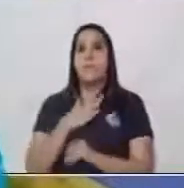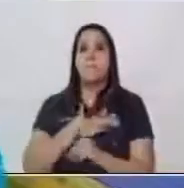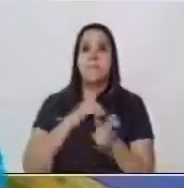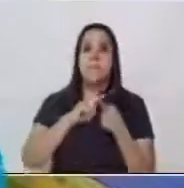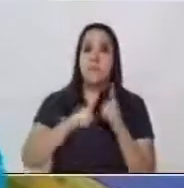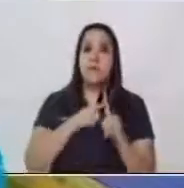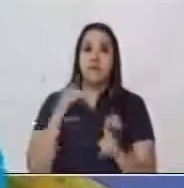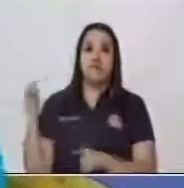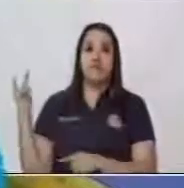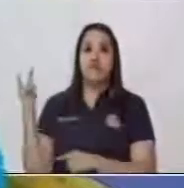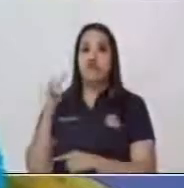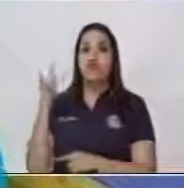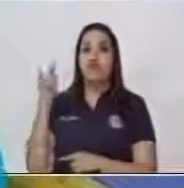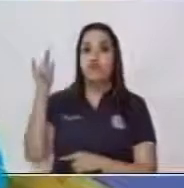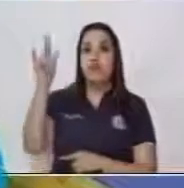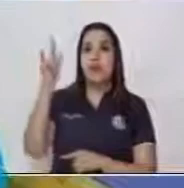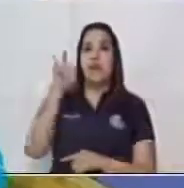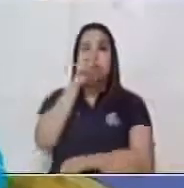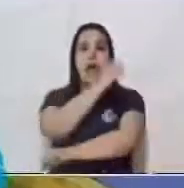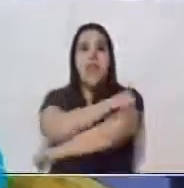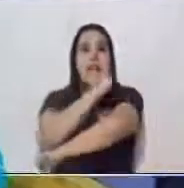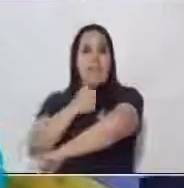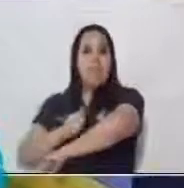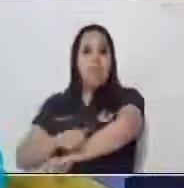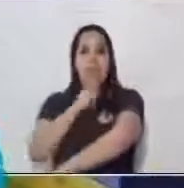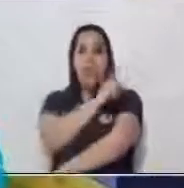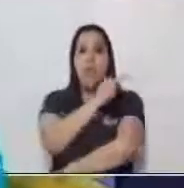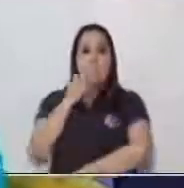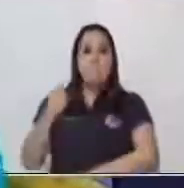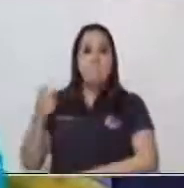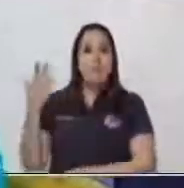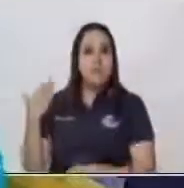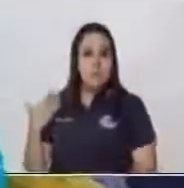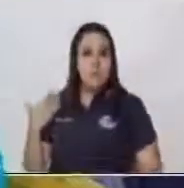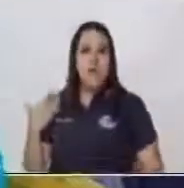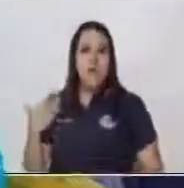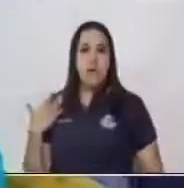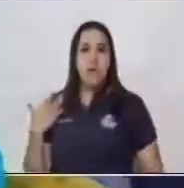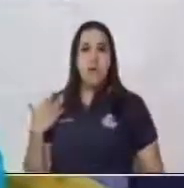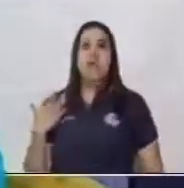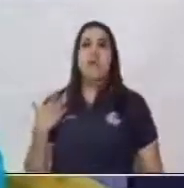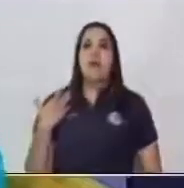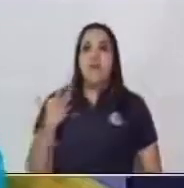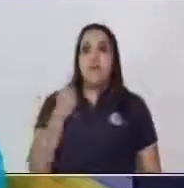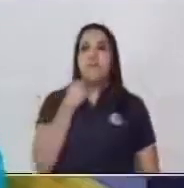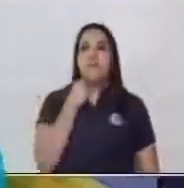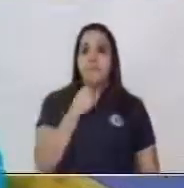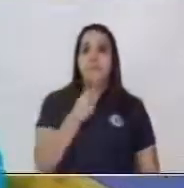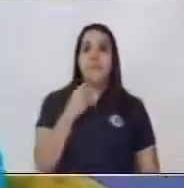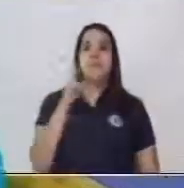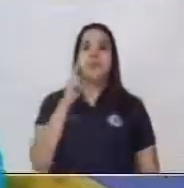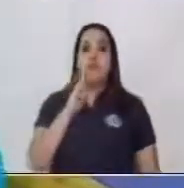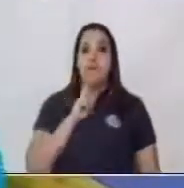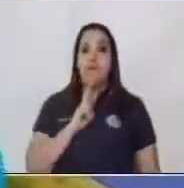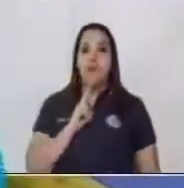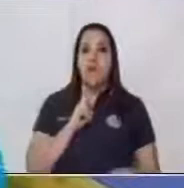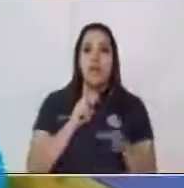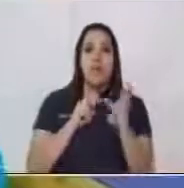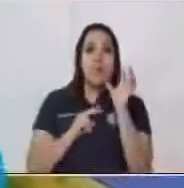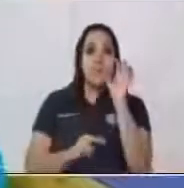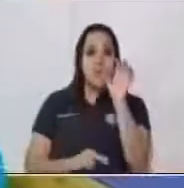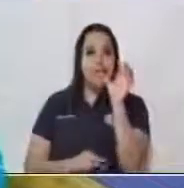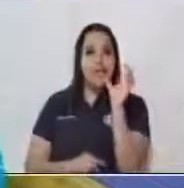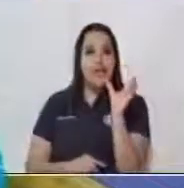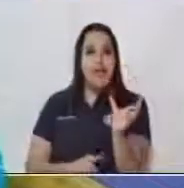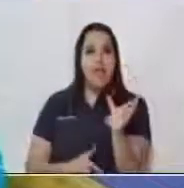Antigua, Guatemala, el mes pasado. Acá corresponde un verbo, un predicado verbal,